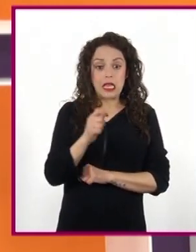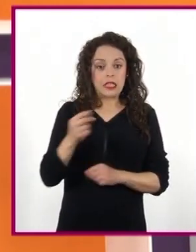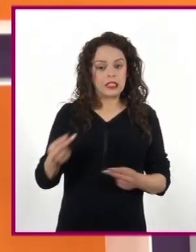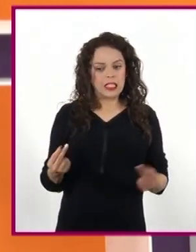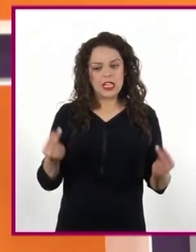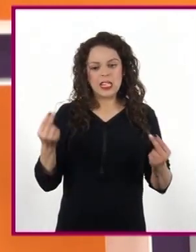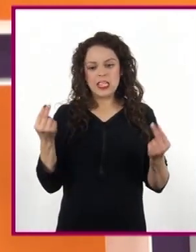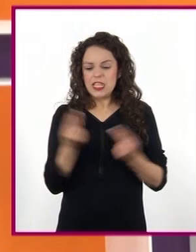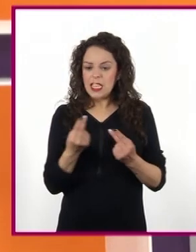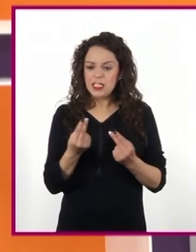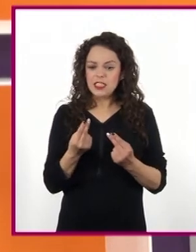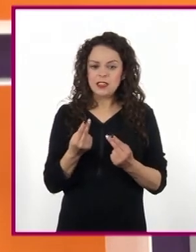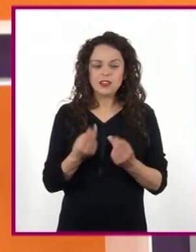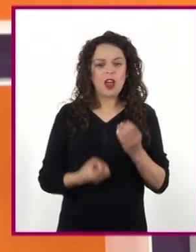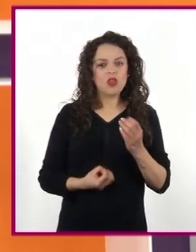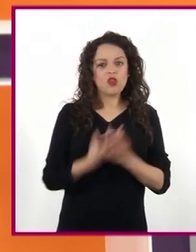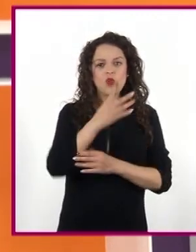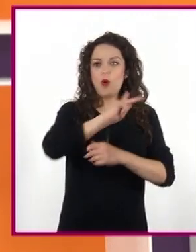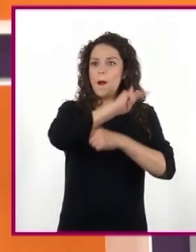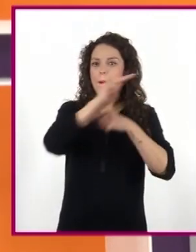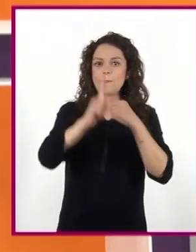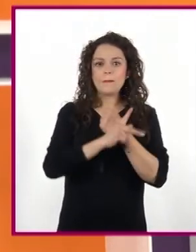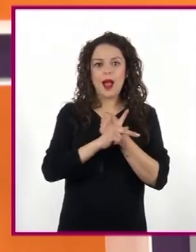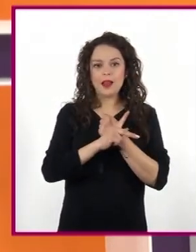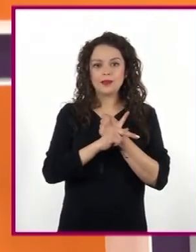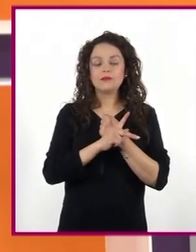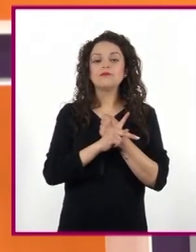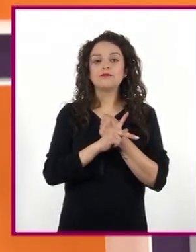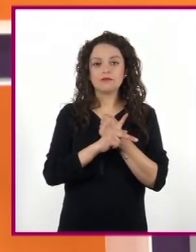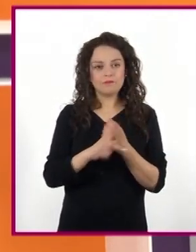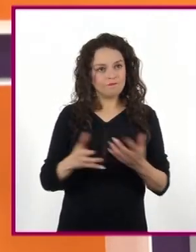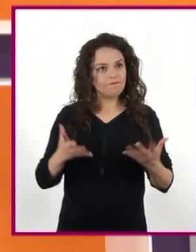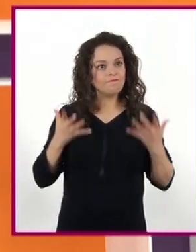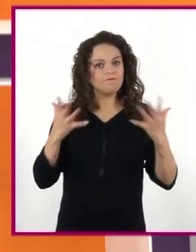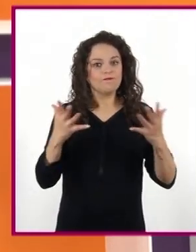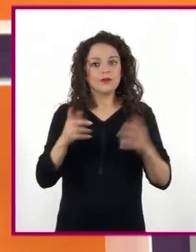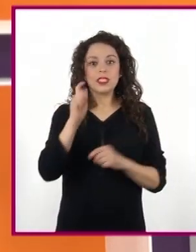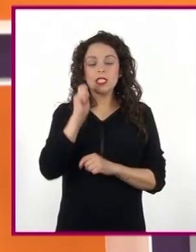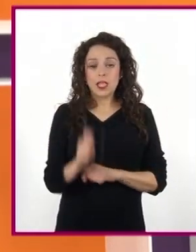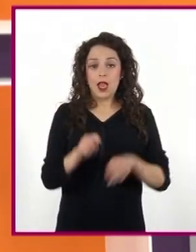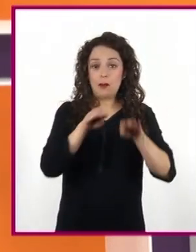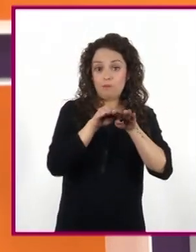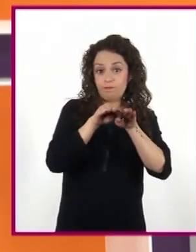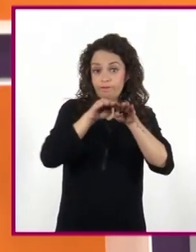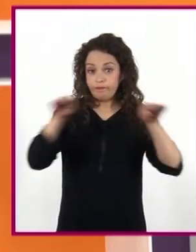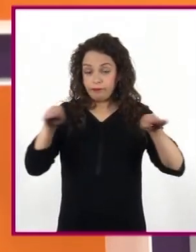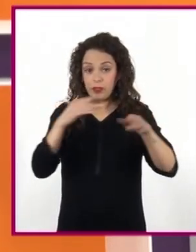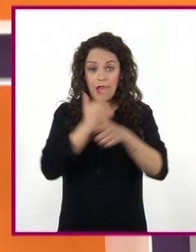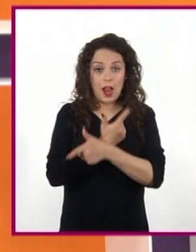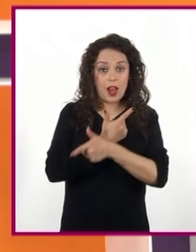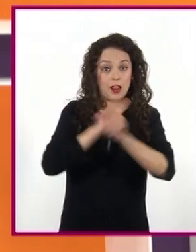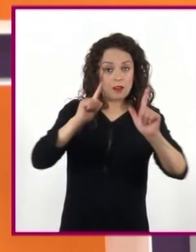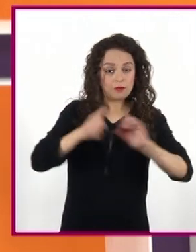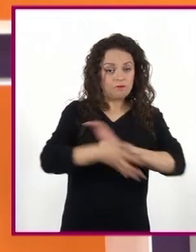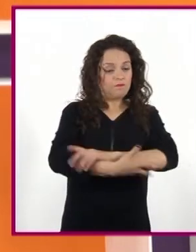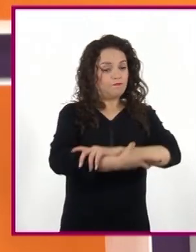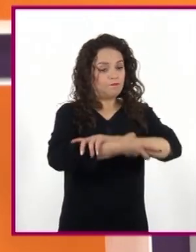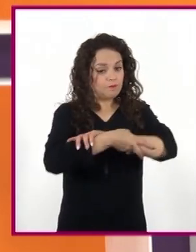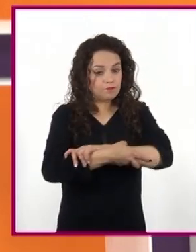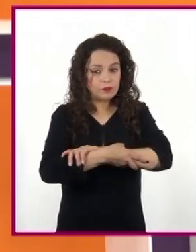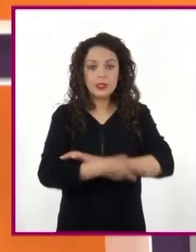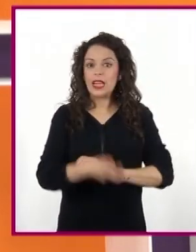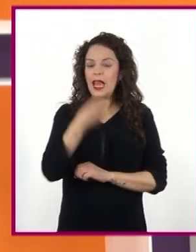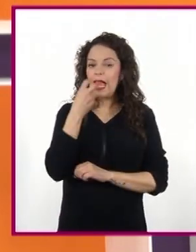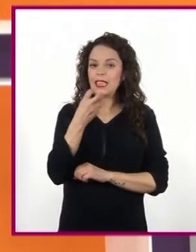daría nacimiento a un nuevo país. Los postulados de igualdad, libertad, fraternidad fueron el